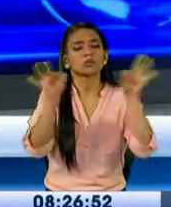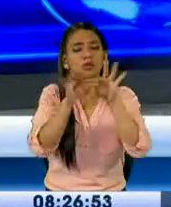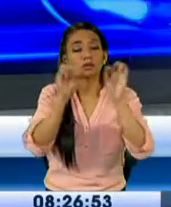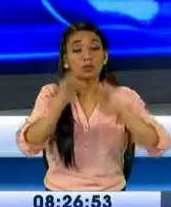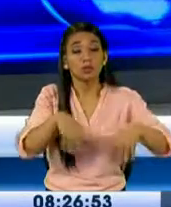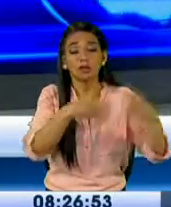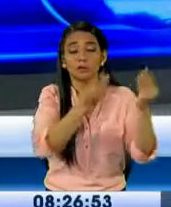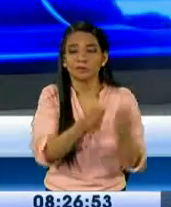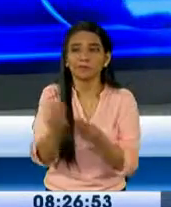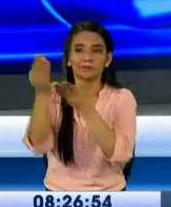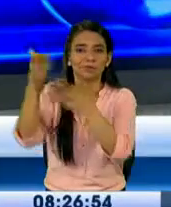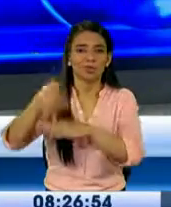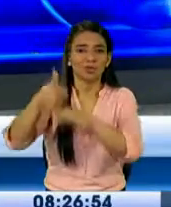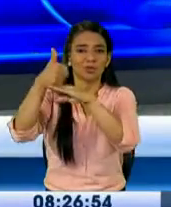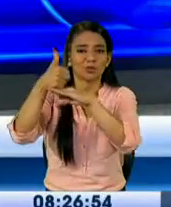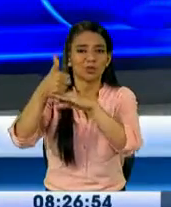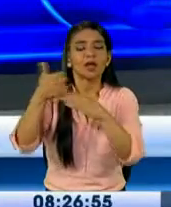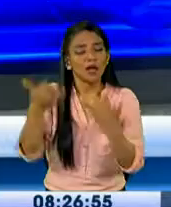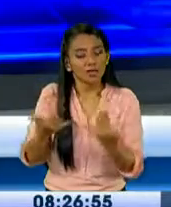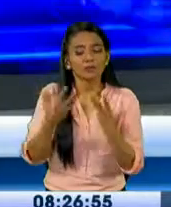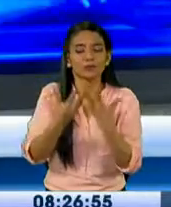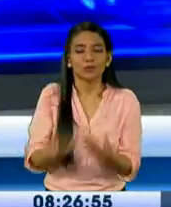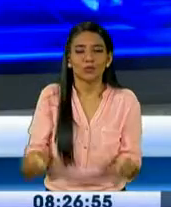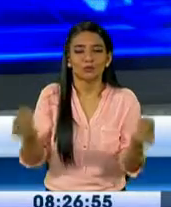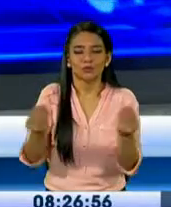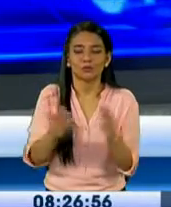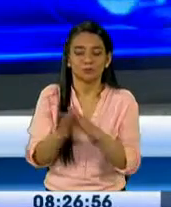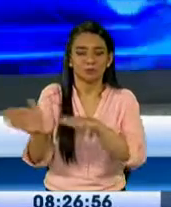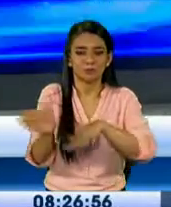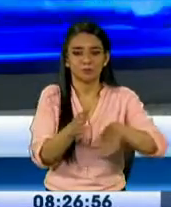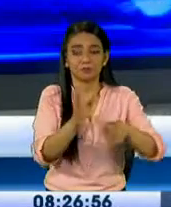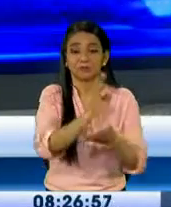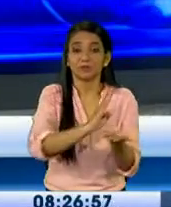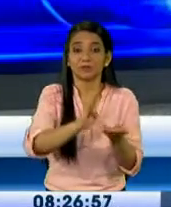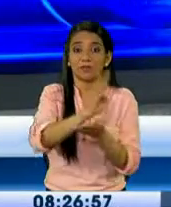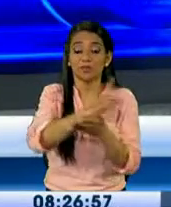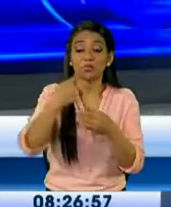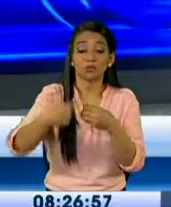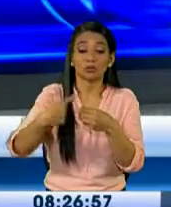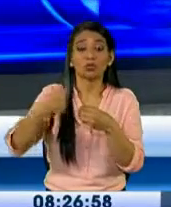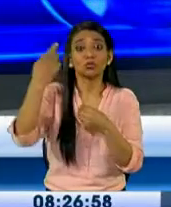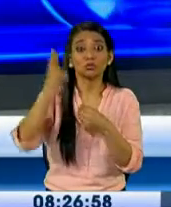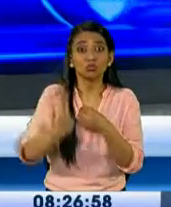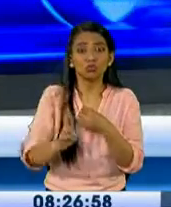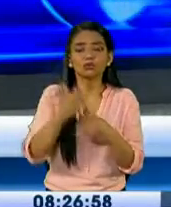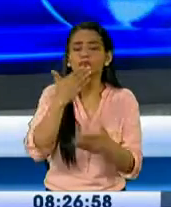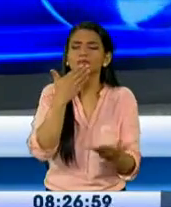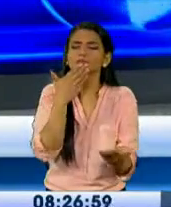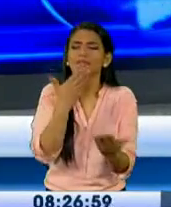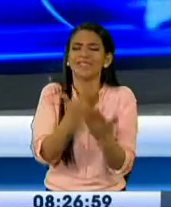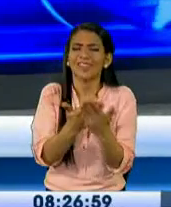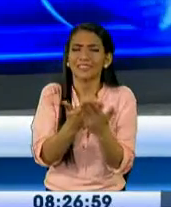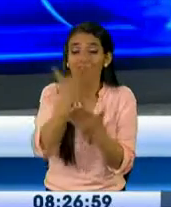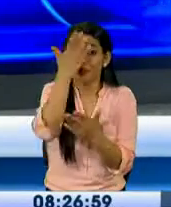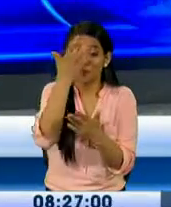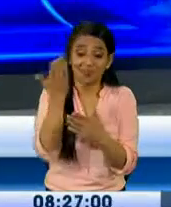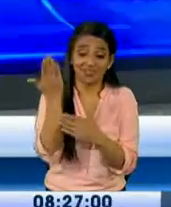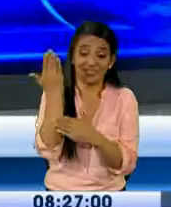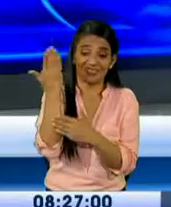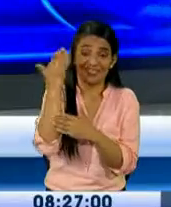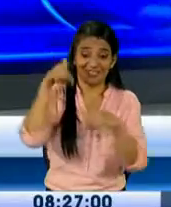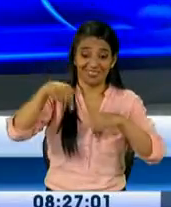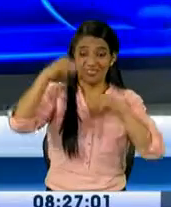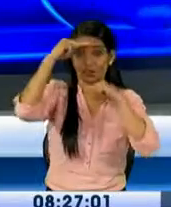trasladar a la autoridad. Así tenemos soluciones. Los moradores del sector de la Quito Sur están muy agradecidos que luego del reportaje realizado por